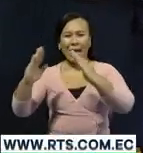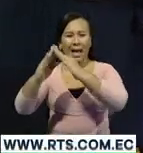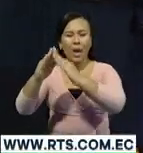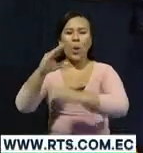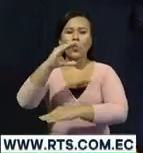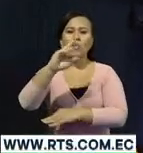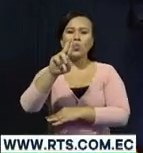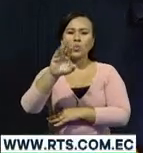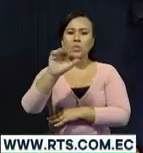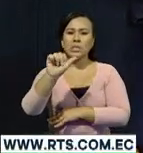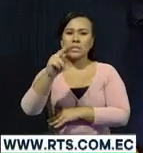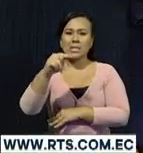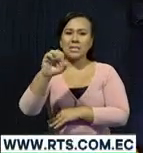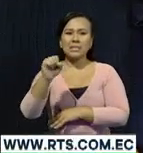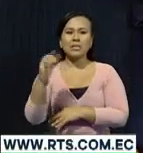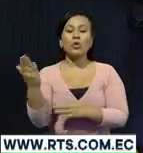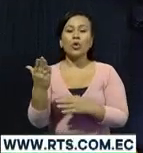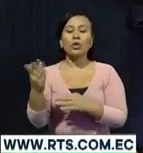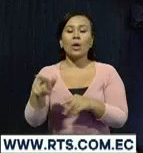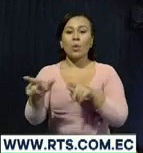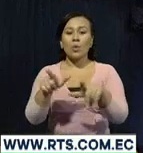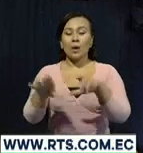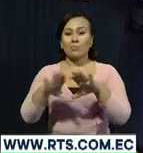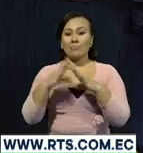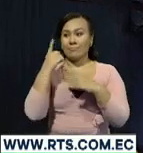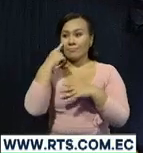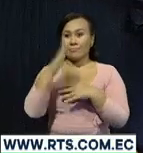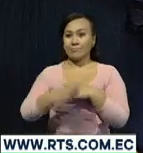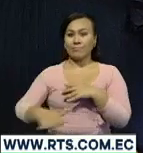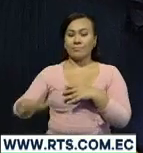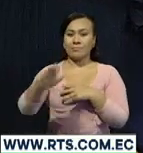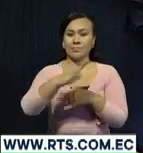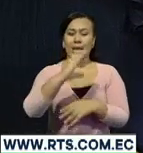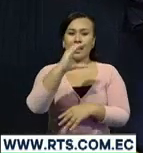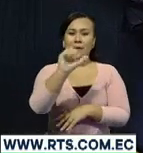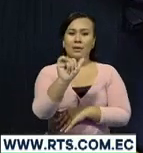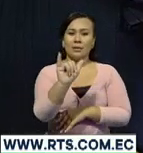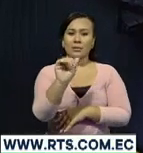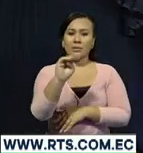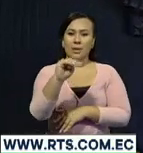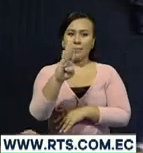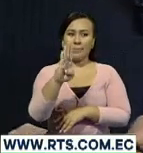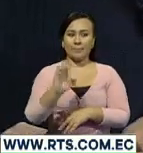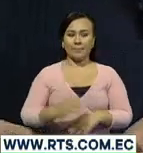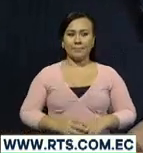Putiancil, un complejo arquitectónico ubicado en la zona de Cayambe.